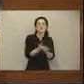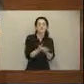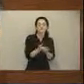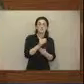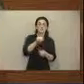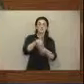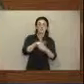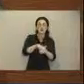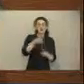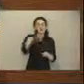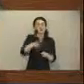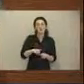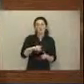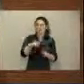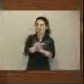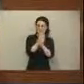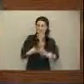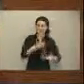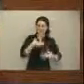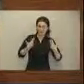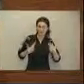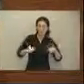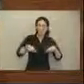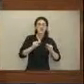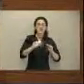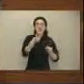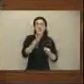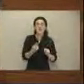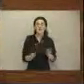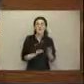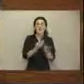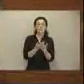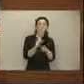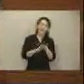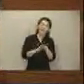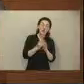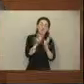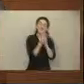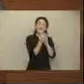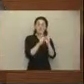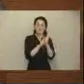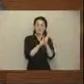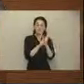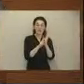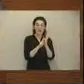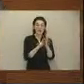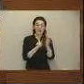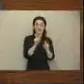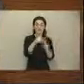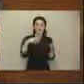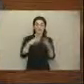lo que sí también quiero decir ya para finalizar, que la enmienda que a la moción presenta